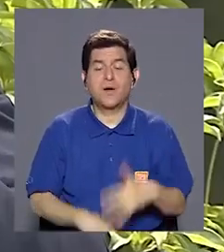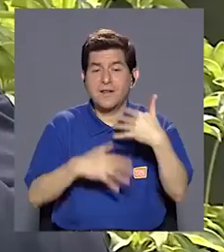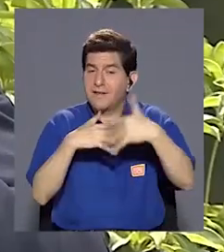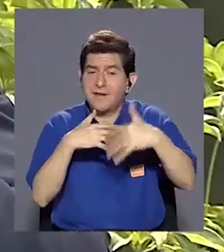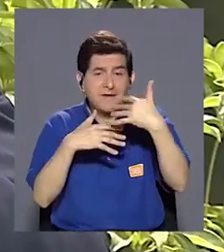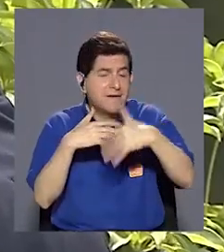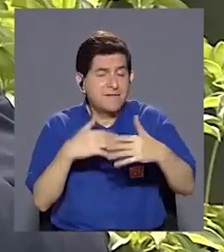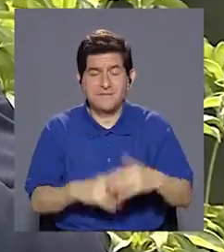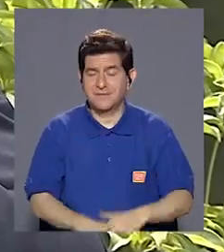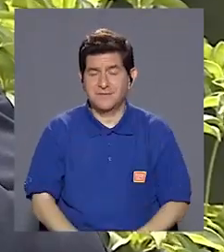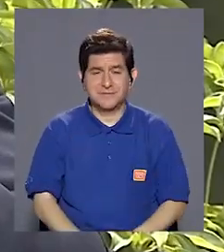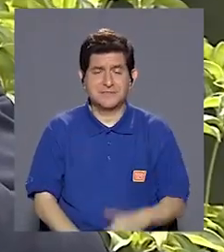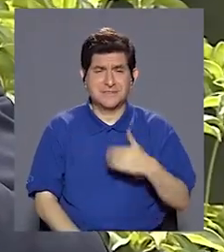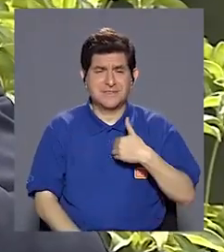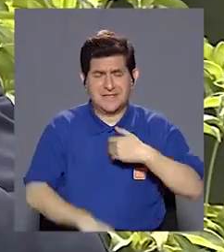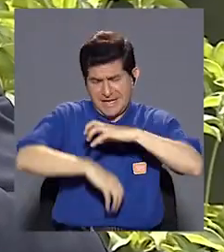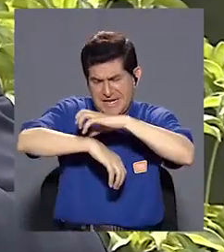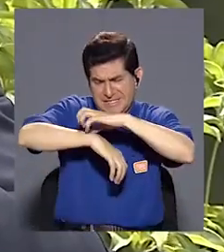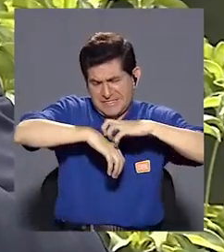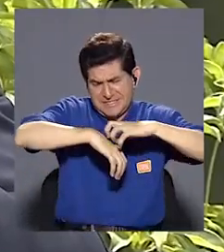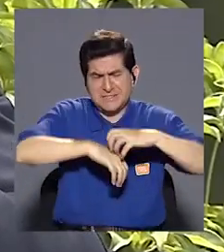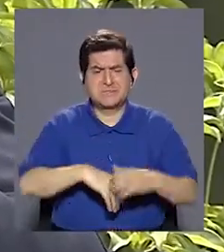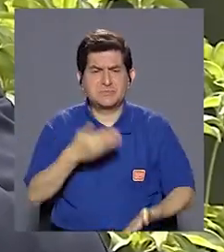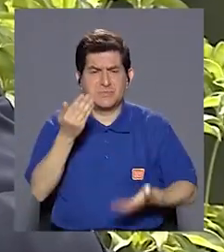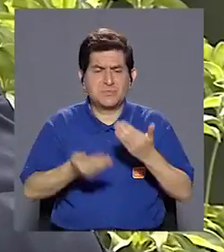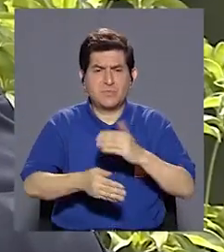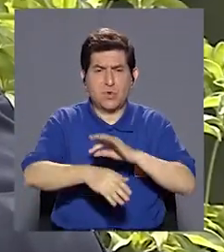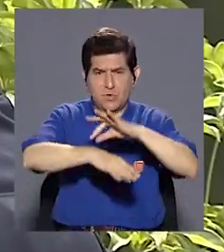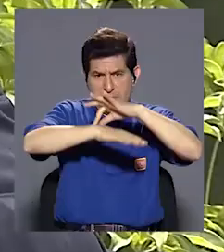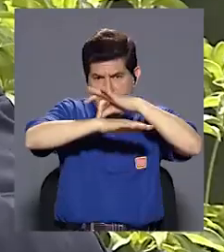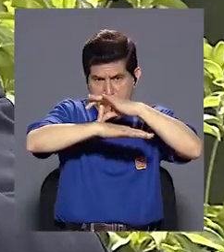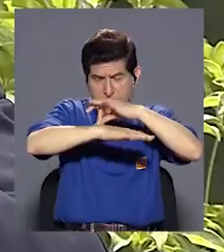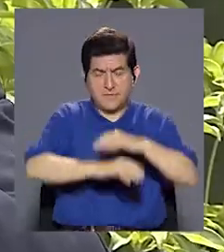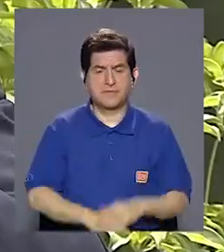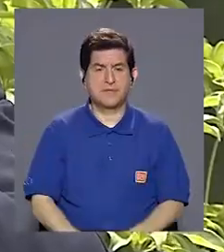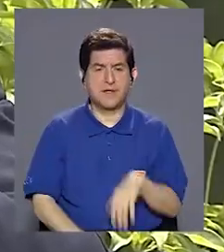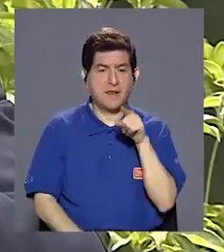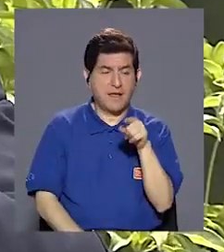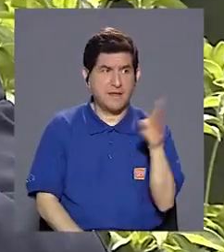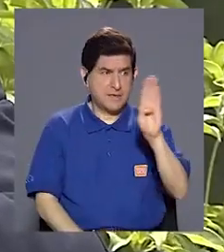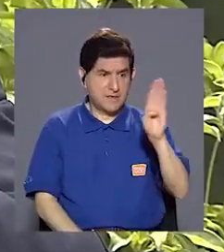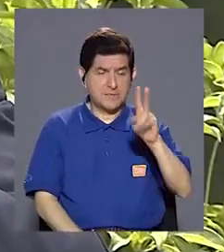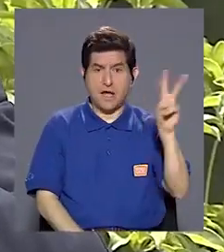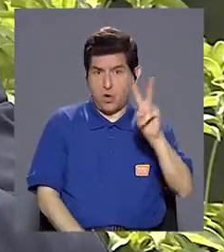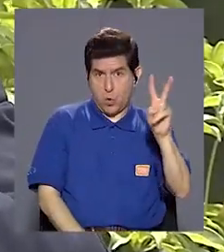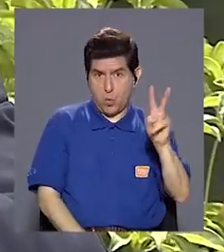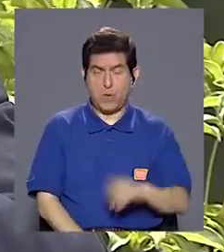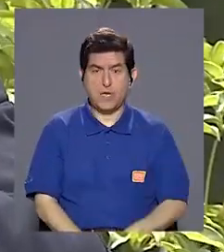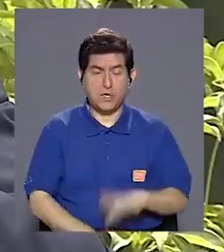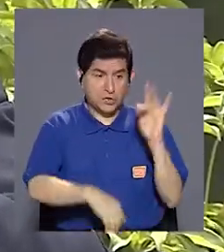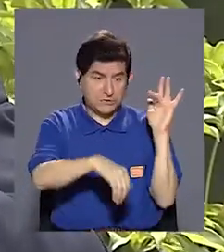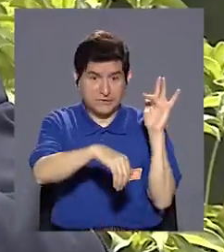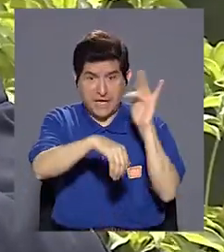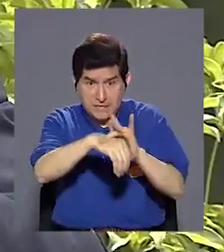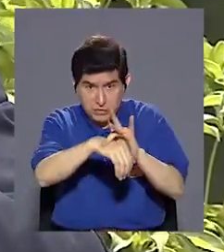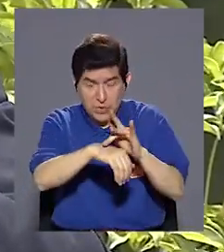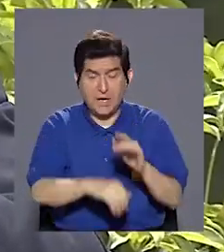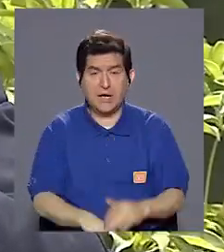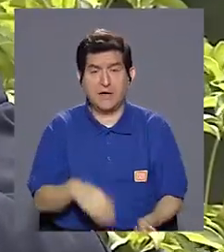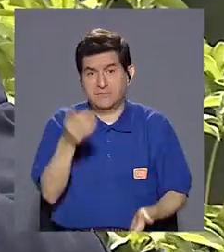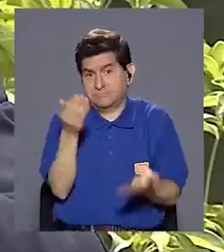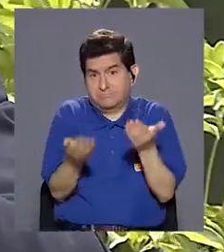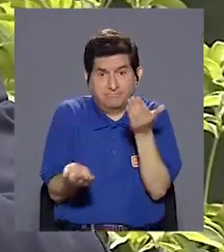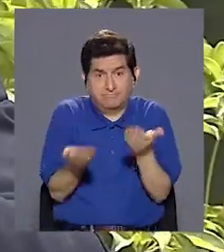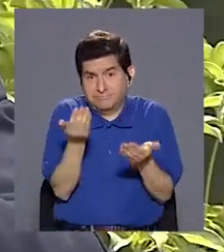por heridas. Cuando tenemos un rasponcito, una herida en la piel, hacemos que esa bacteria o ese virus, si tocamos esa herida